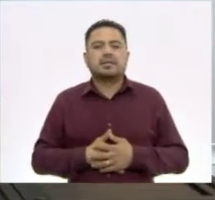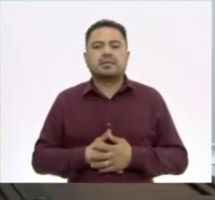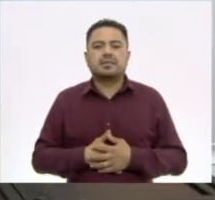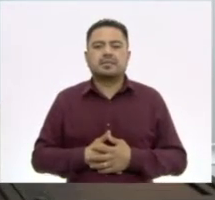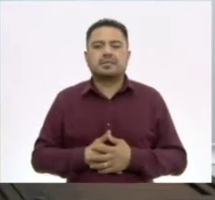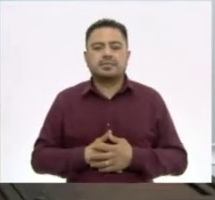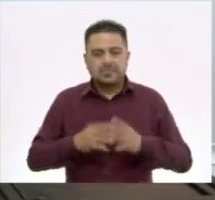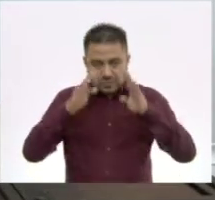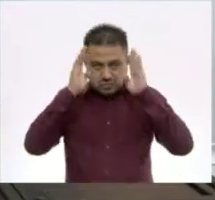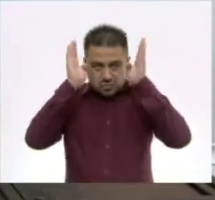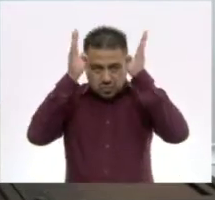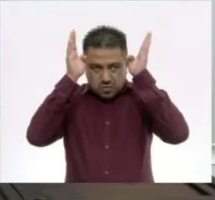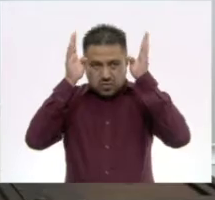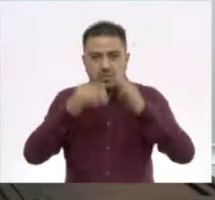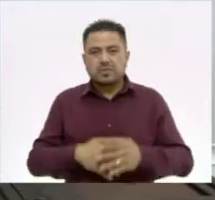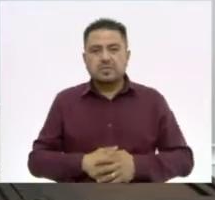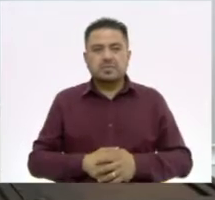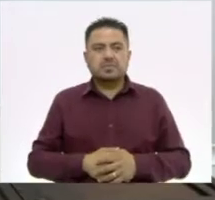burro